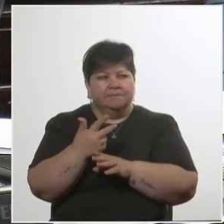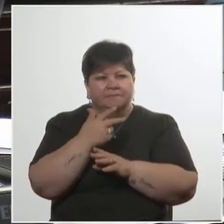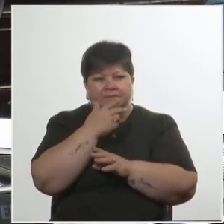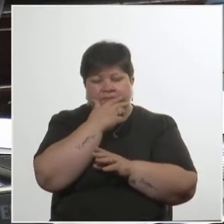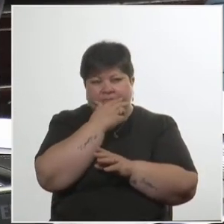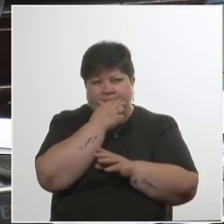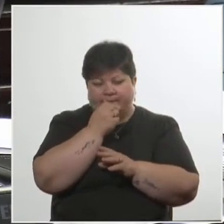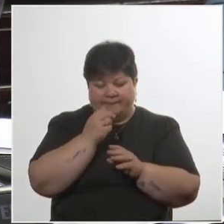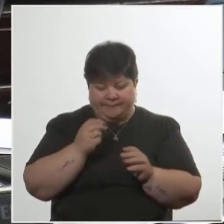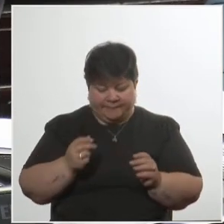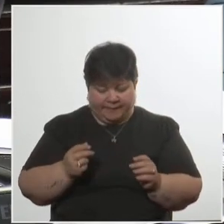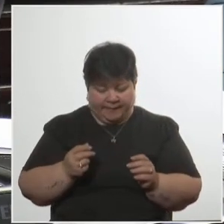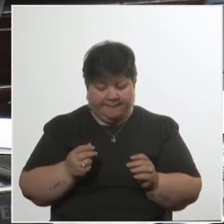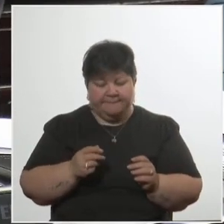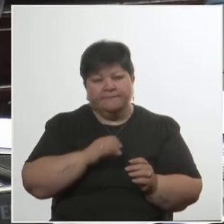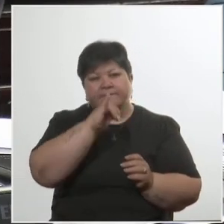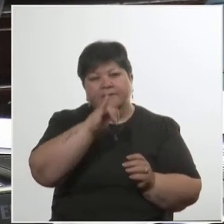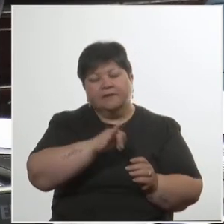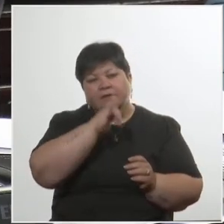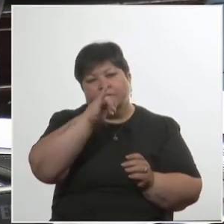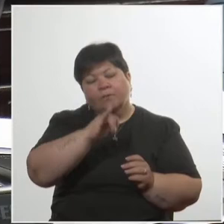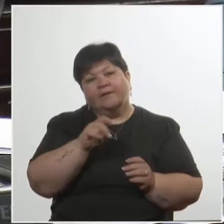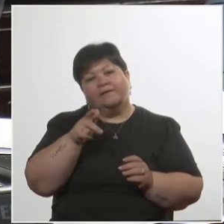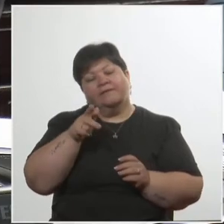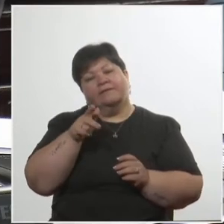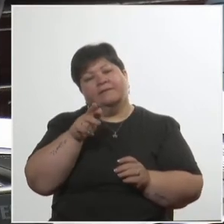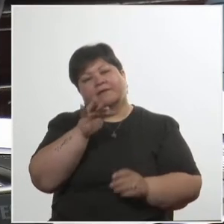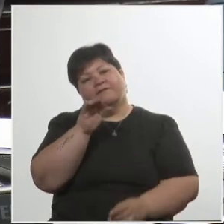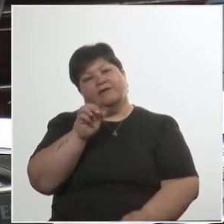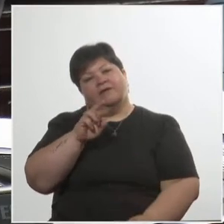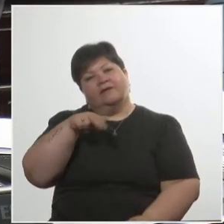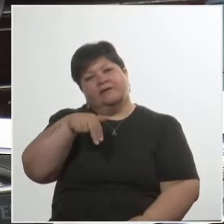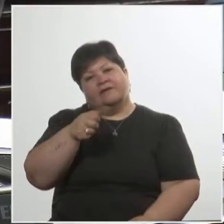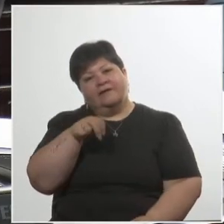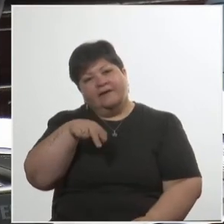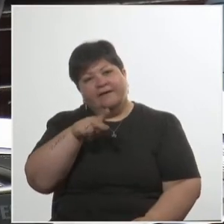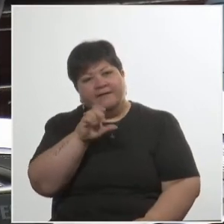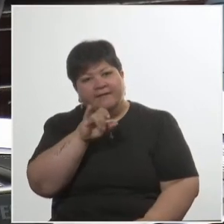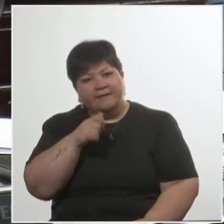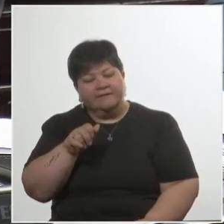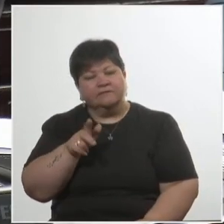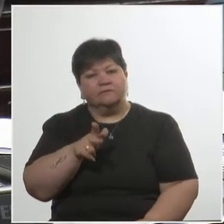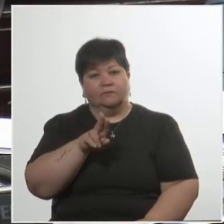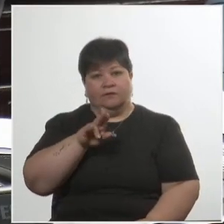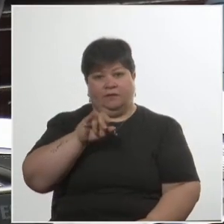que relata justamente Fernández huidobro en su historia de los tupamaros